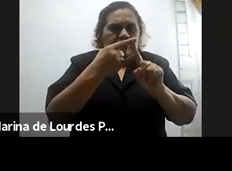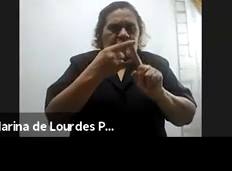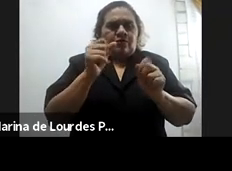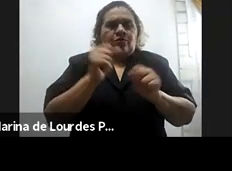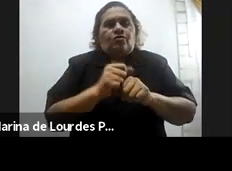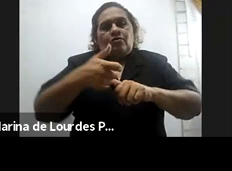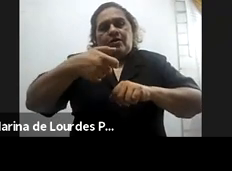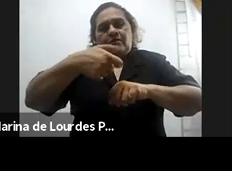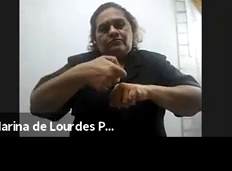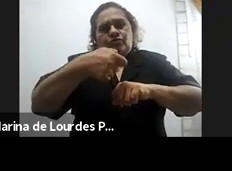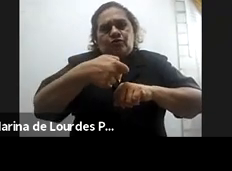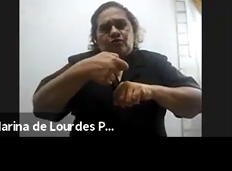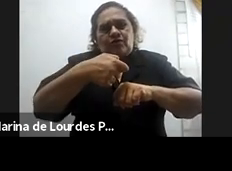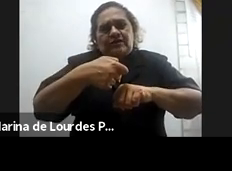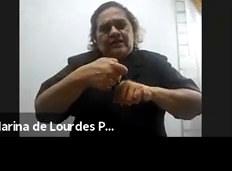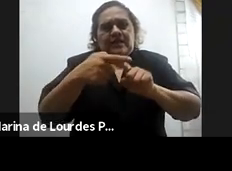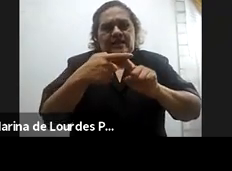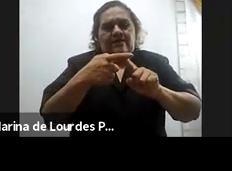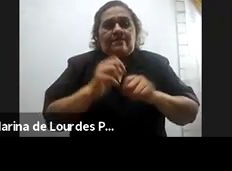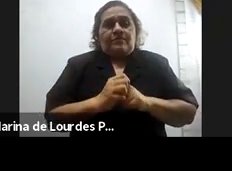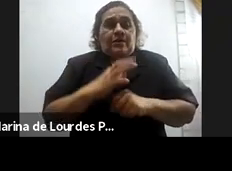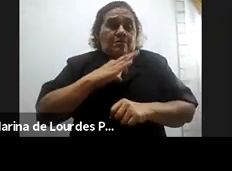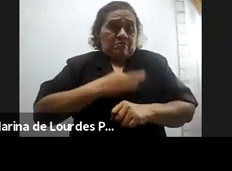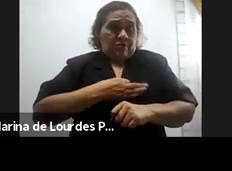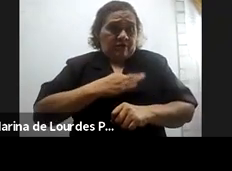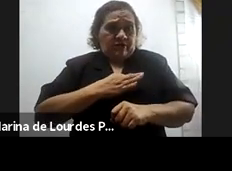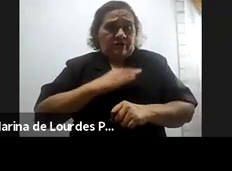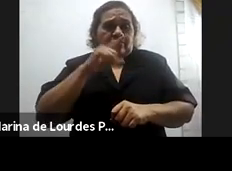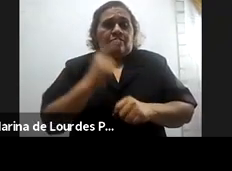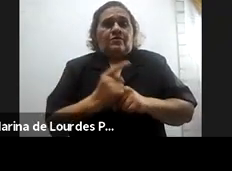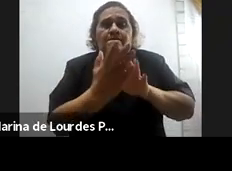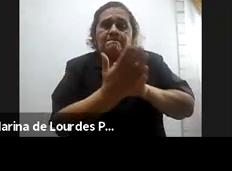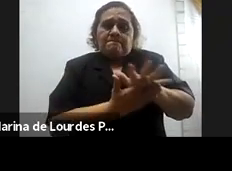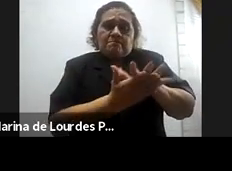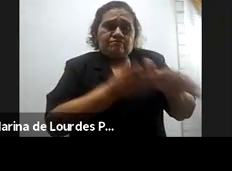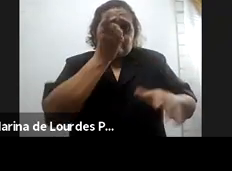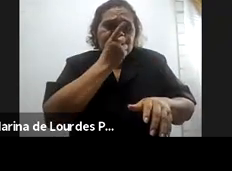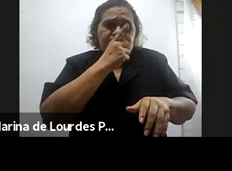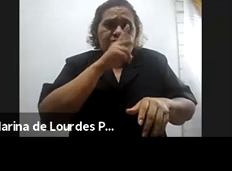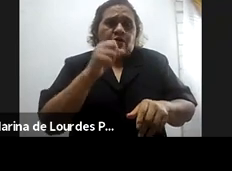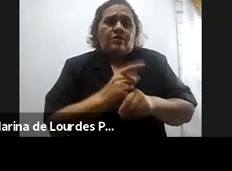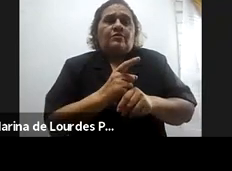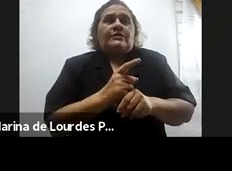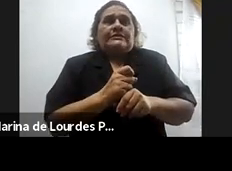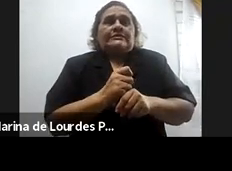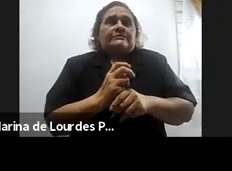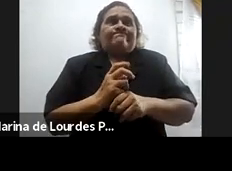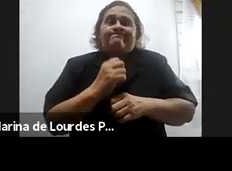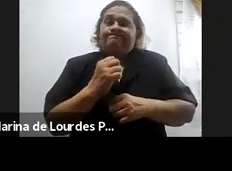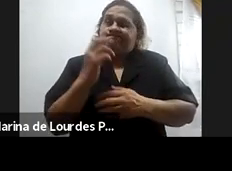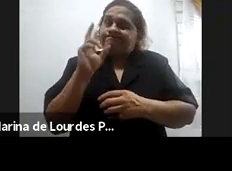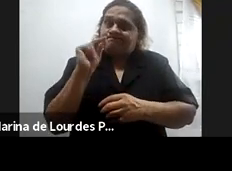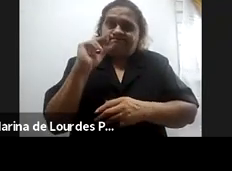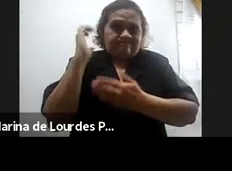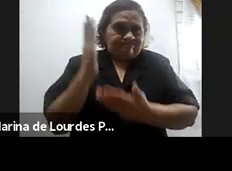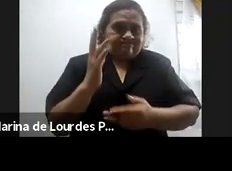de cartón. La infección del pie diabético, pues es un fuerte factor de riesgo para hospitalizaciones y amputaciones, así que por